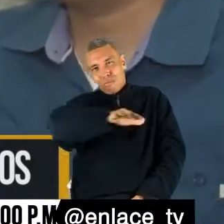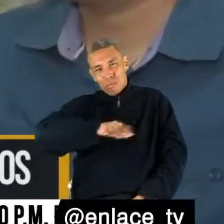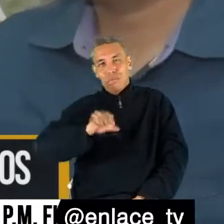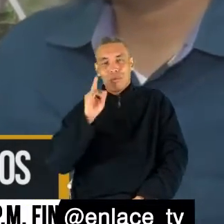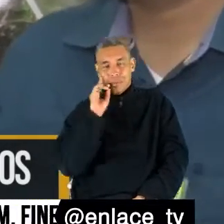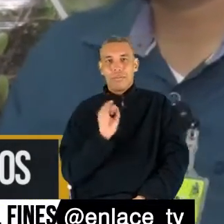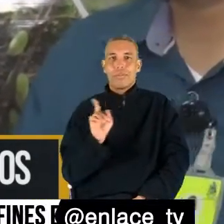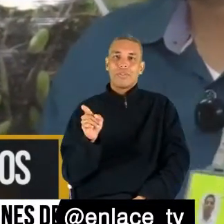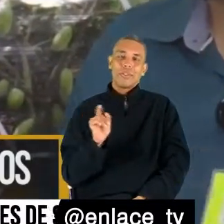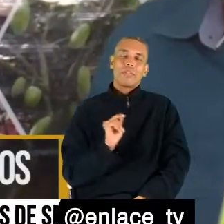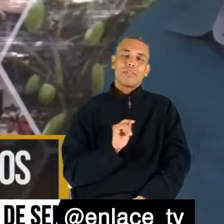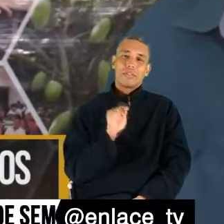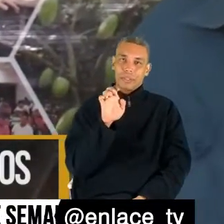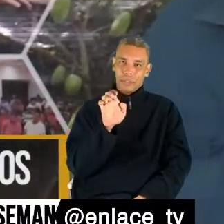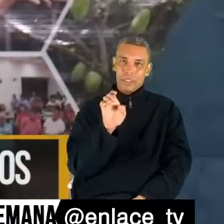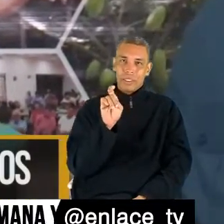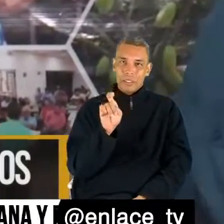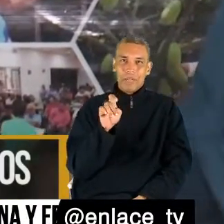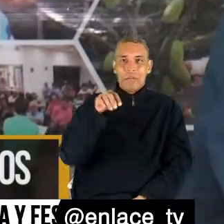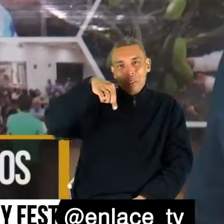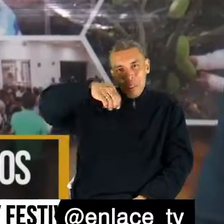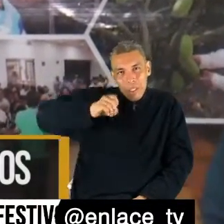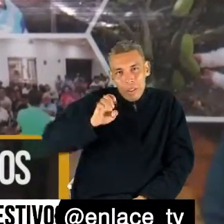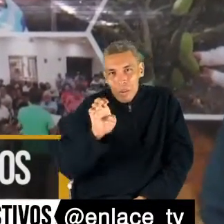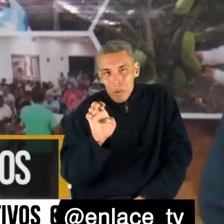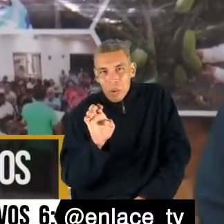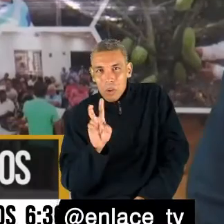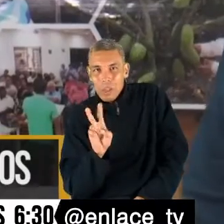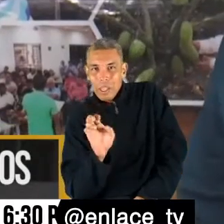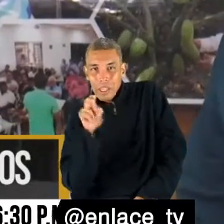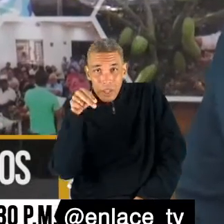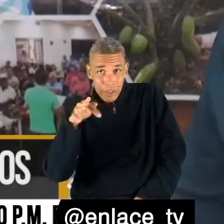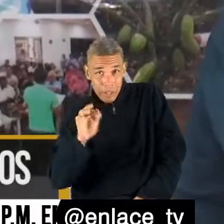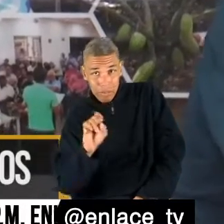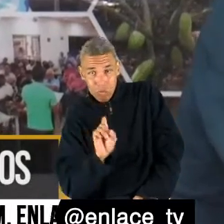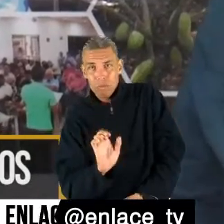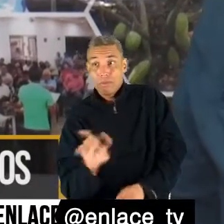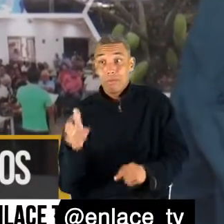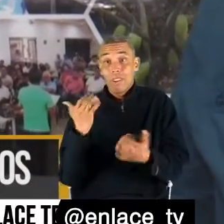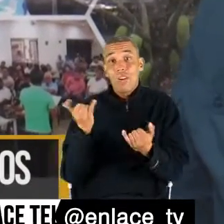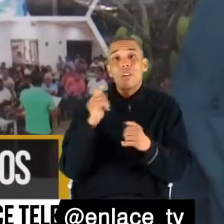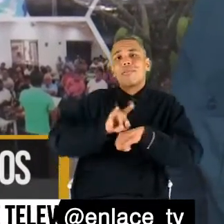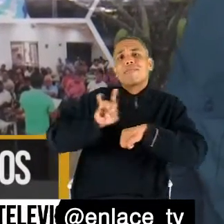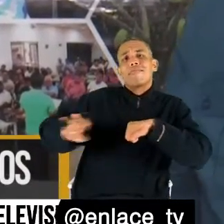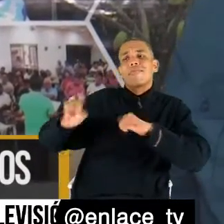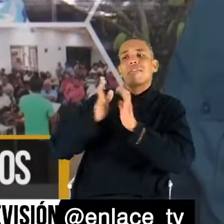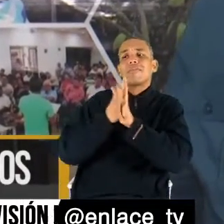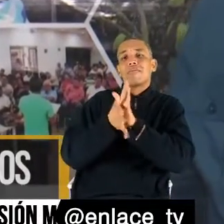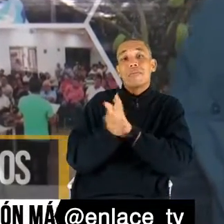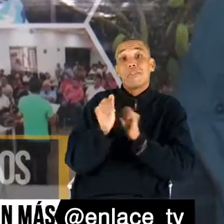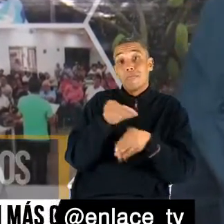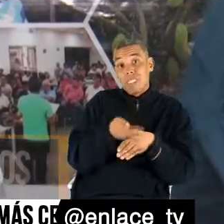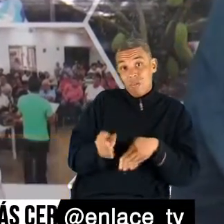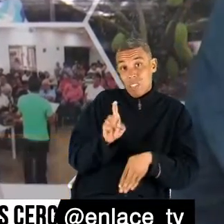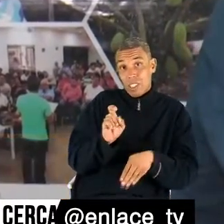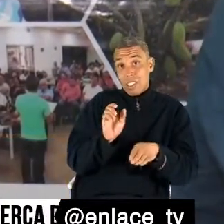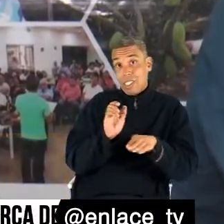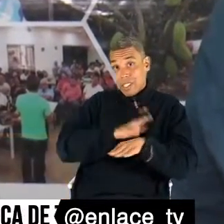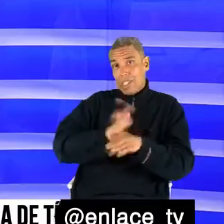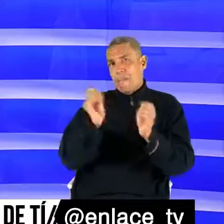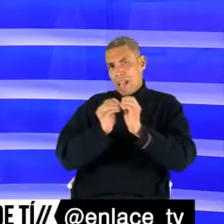de UMATA Barranca Bermeja. En la próxima emisión ampliaremos información. Continúen ustedes con más información en